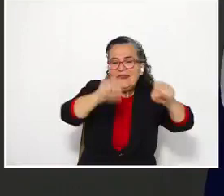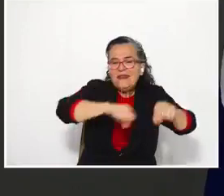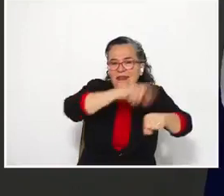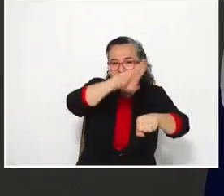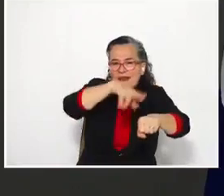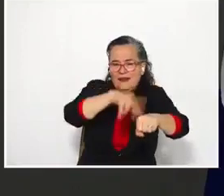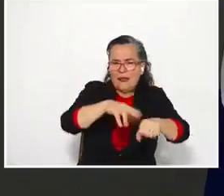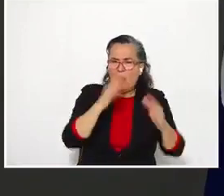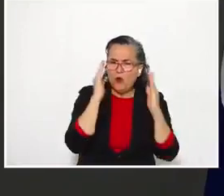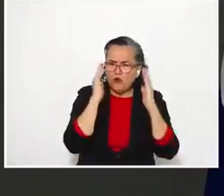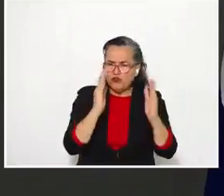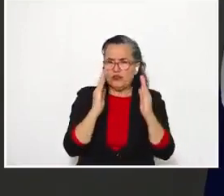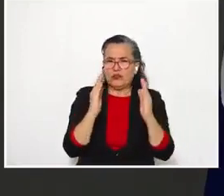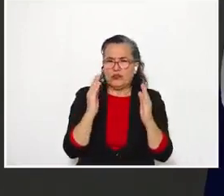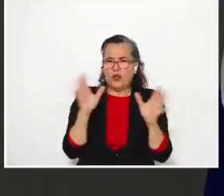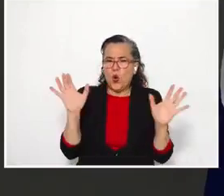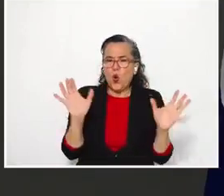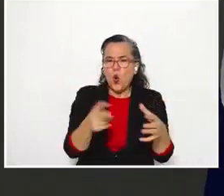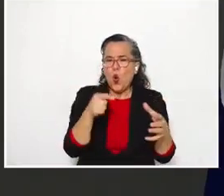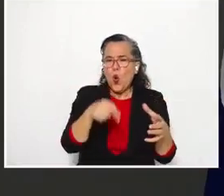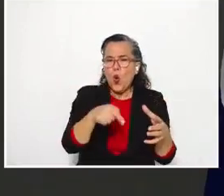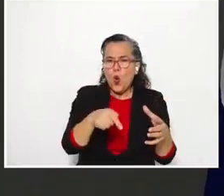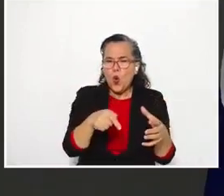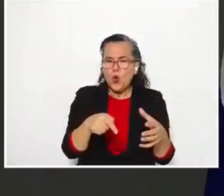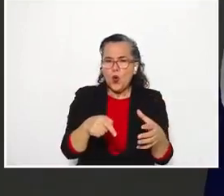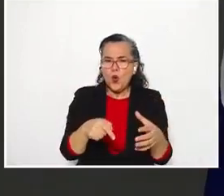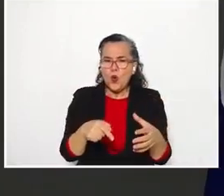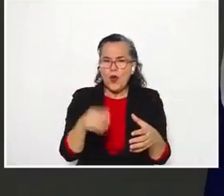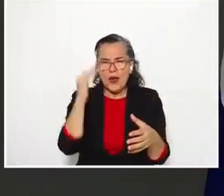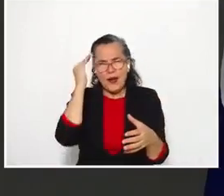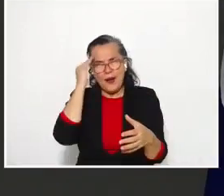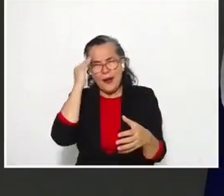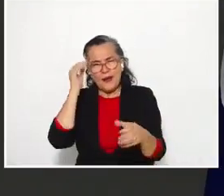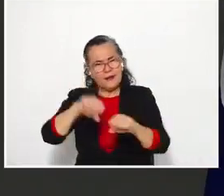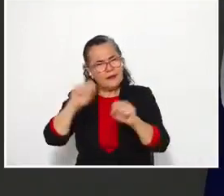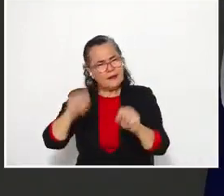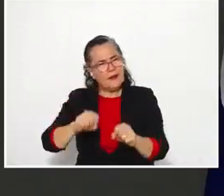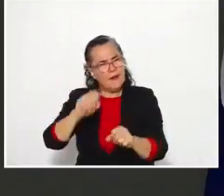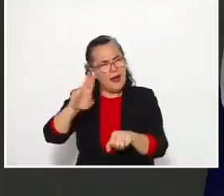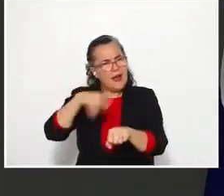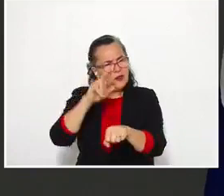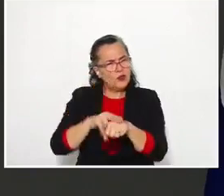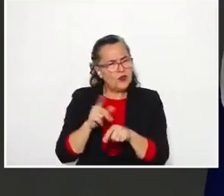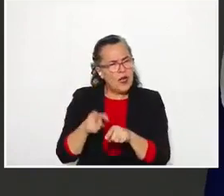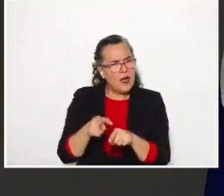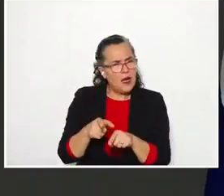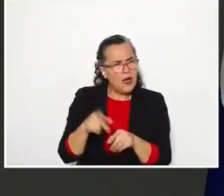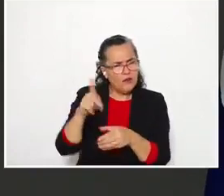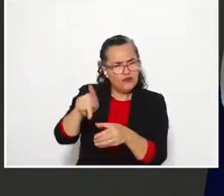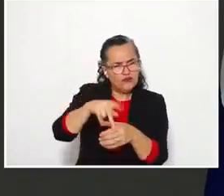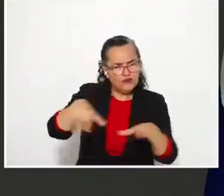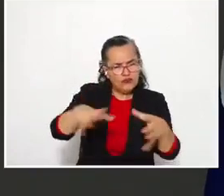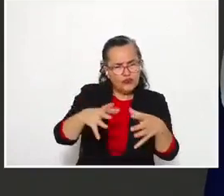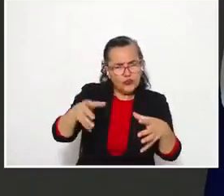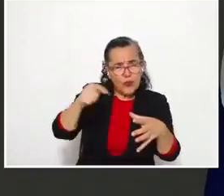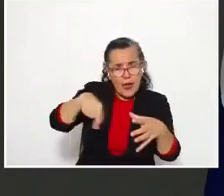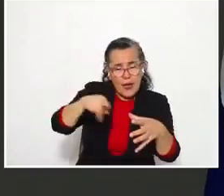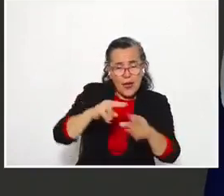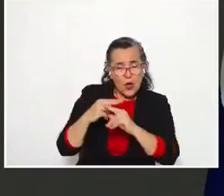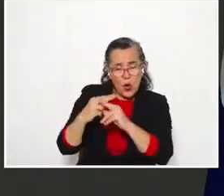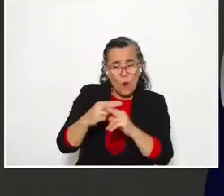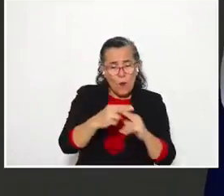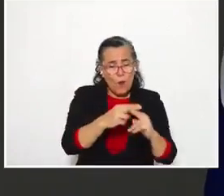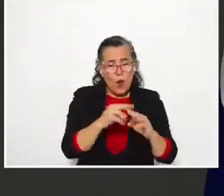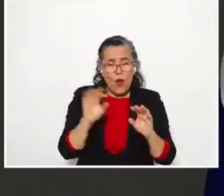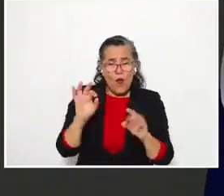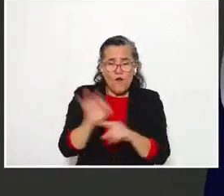¿Obedece la integración de su consejo a esa noción de sistema nacional? ¿Son sus integrantes nombrados en